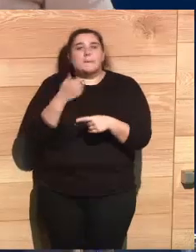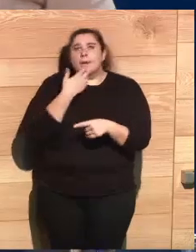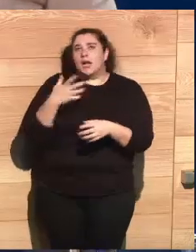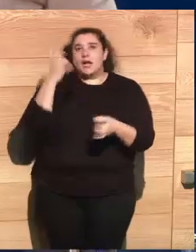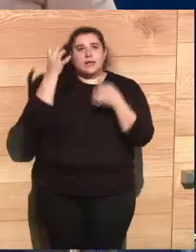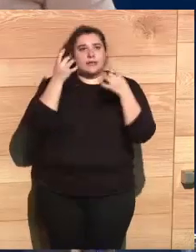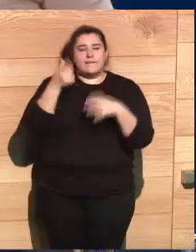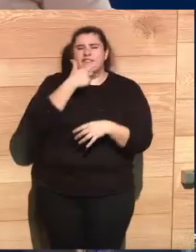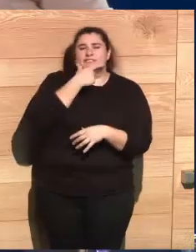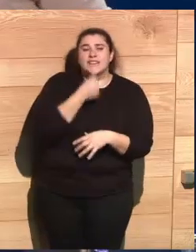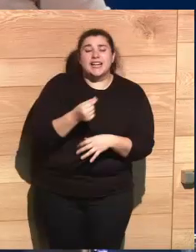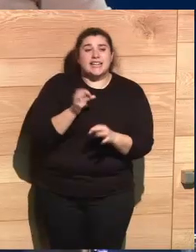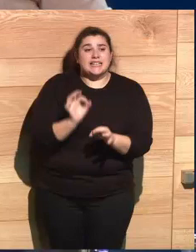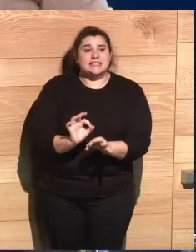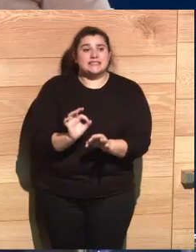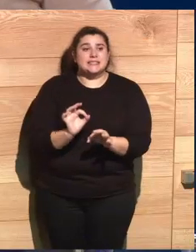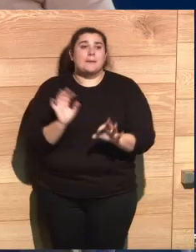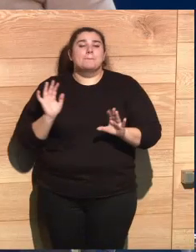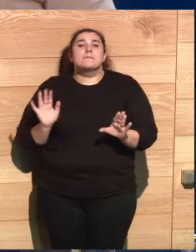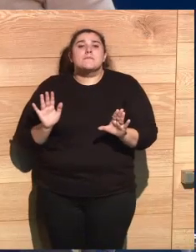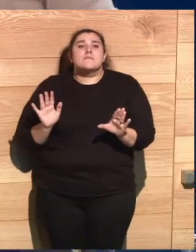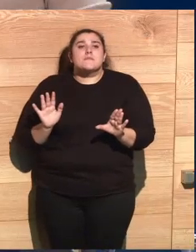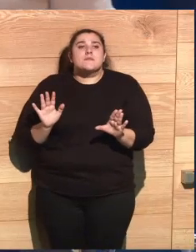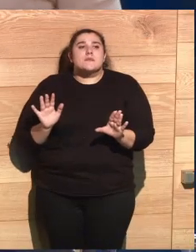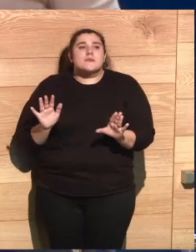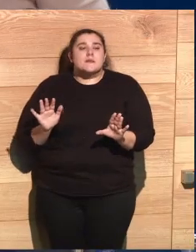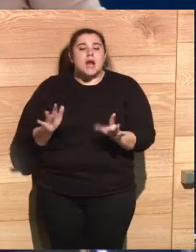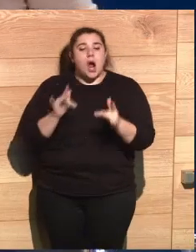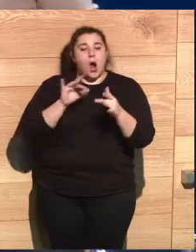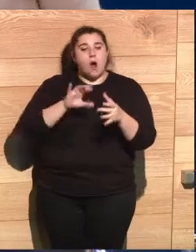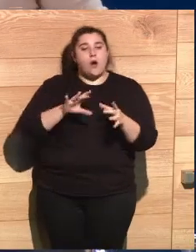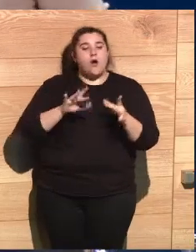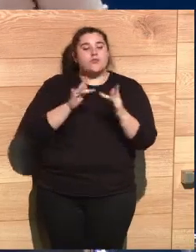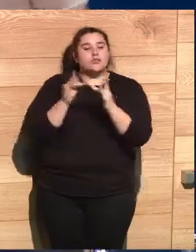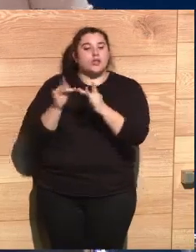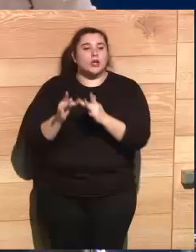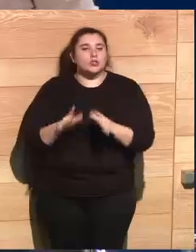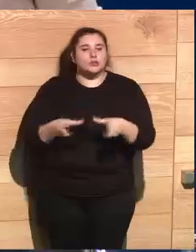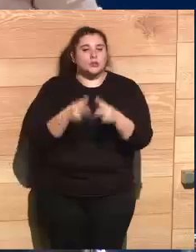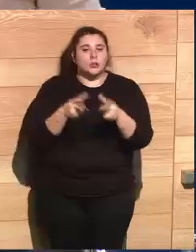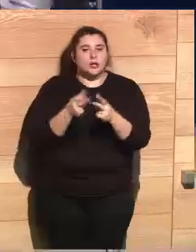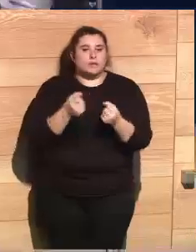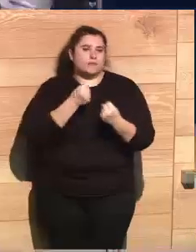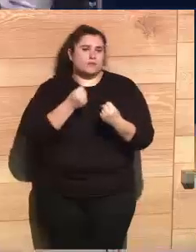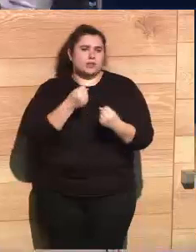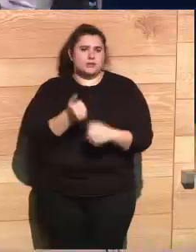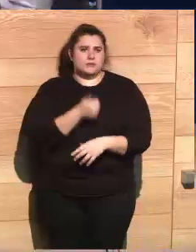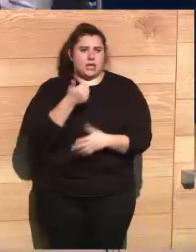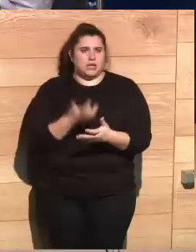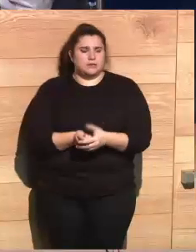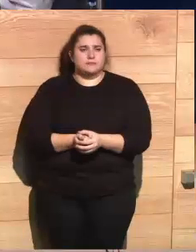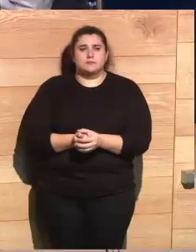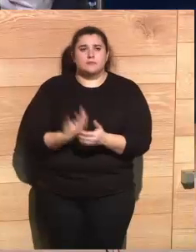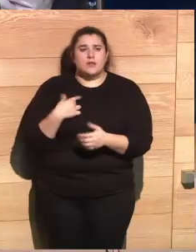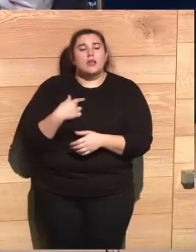hacer, que al mismo tiempo hace más fuertes los lazos sociales siempre que estén dentro de Facebook. Y teniendo